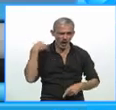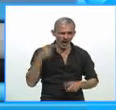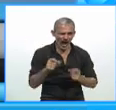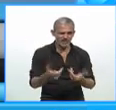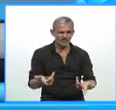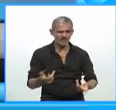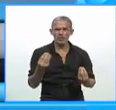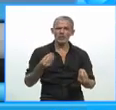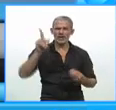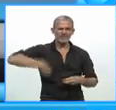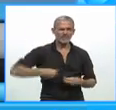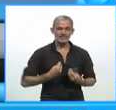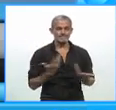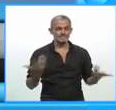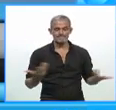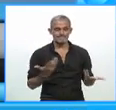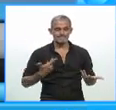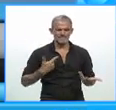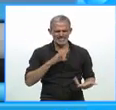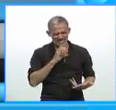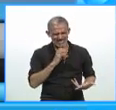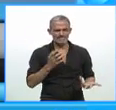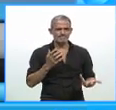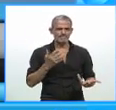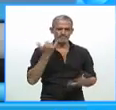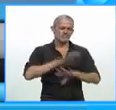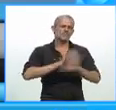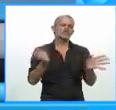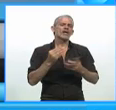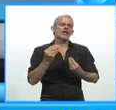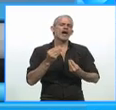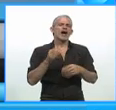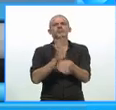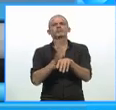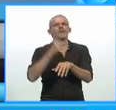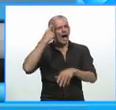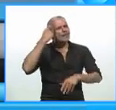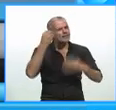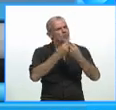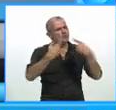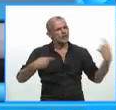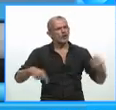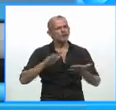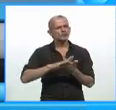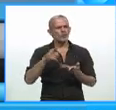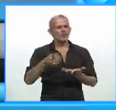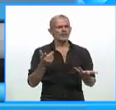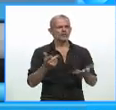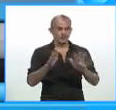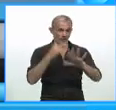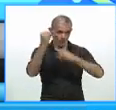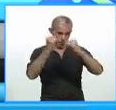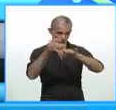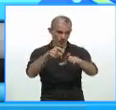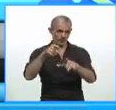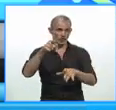Pero más allá de la impotencia, después dejó mirando para atrás una lección de vida, ¿no? Uno aprende un montón de esas cosas. Le cuento, perdón, al que no sabe